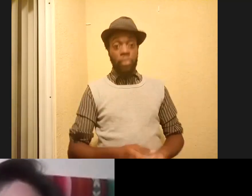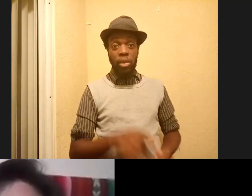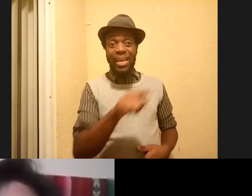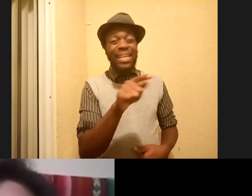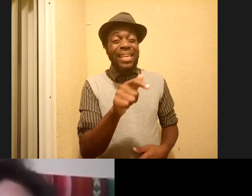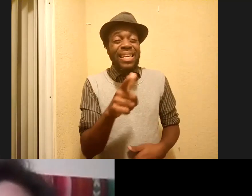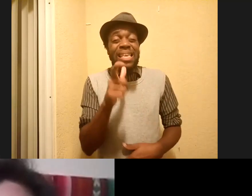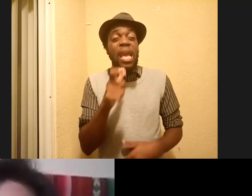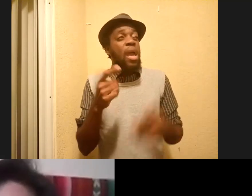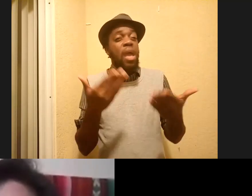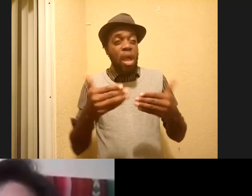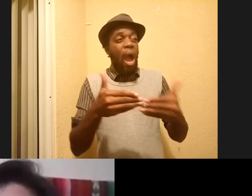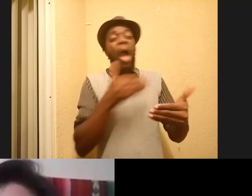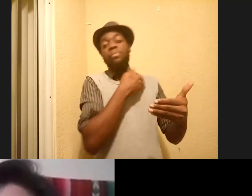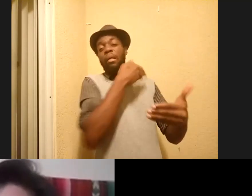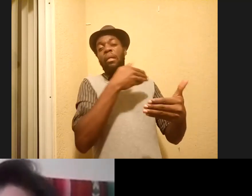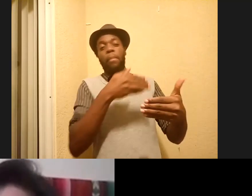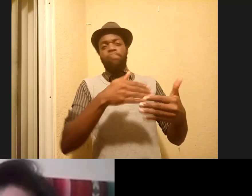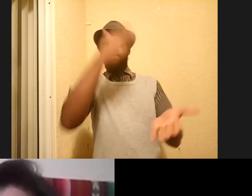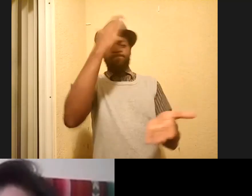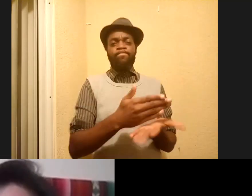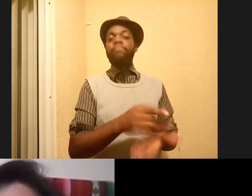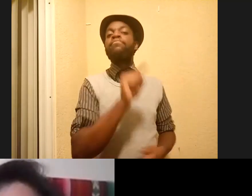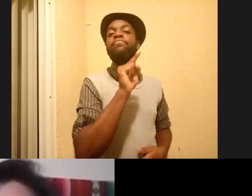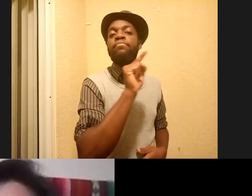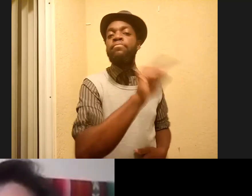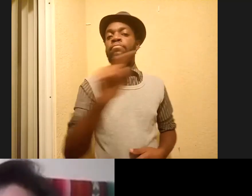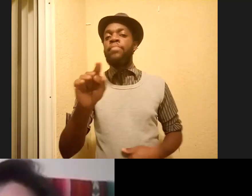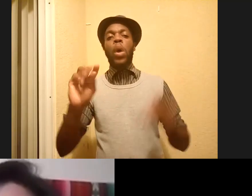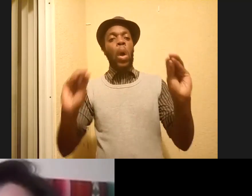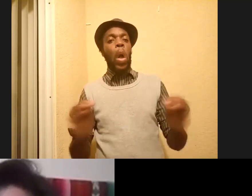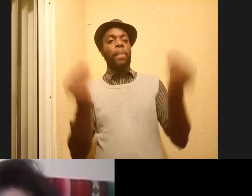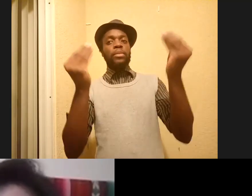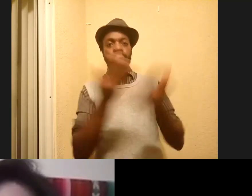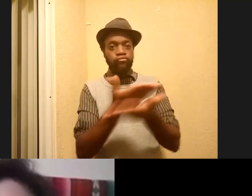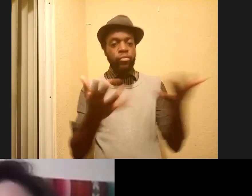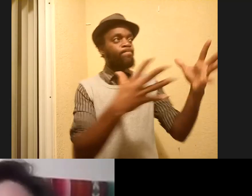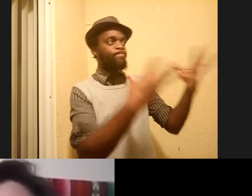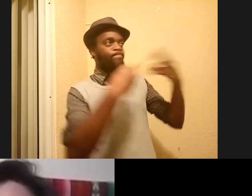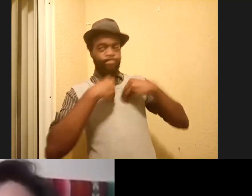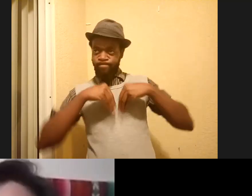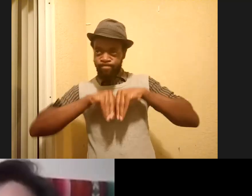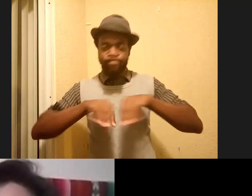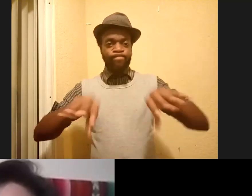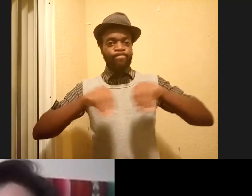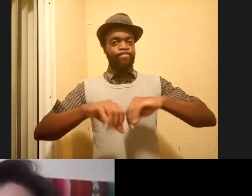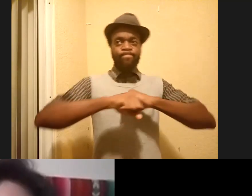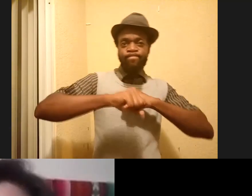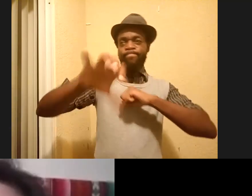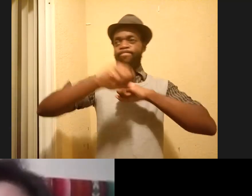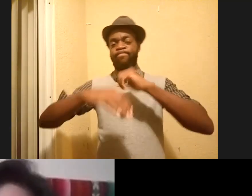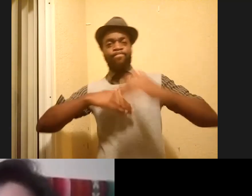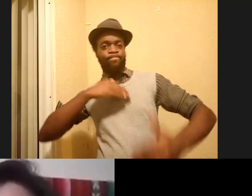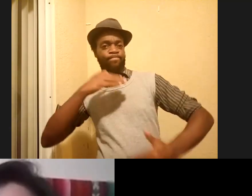sexuales y reproductivos de las personas con discapacidad son viables, tenemos el